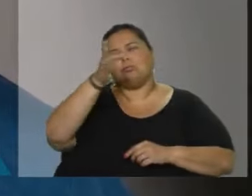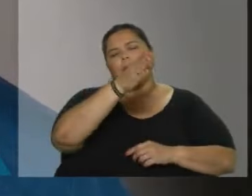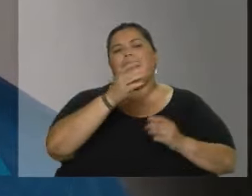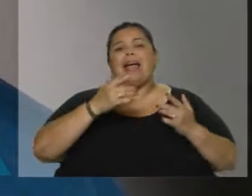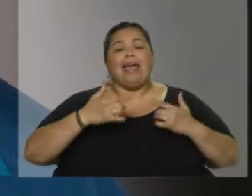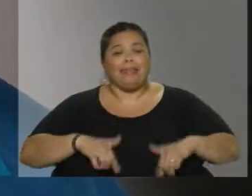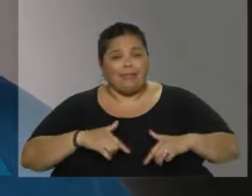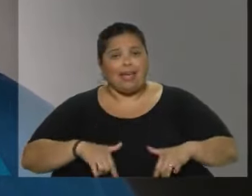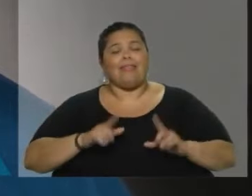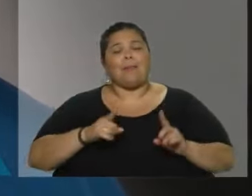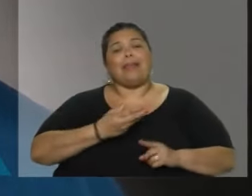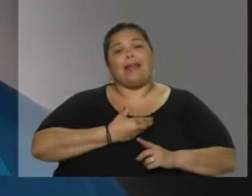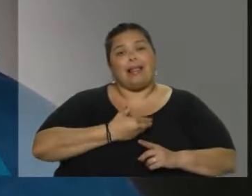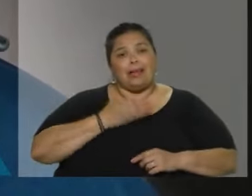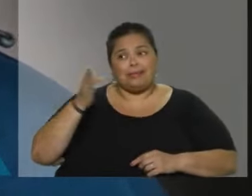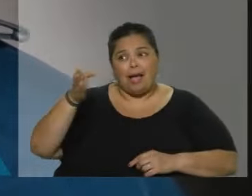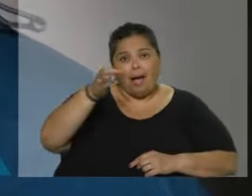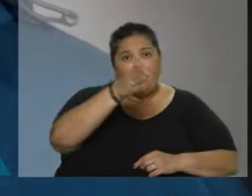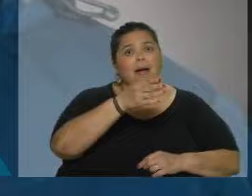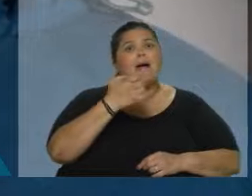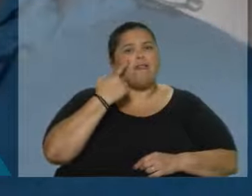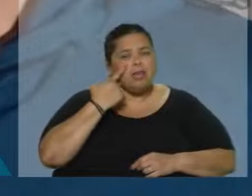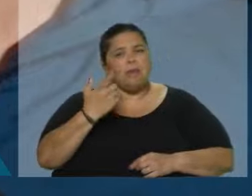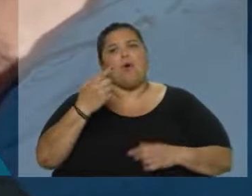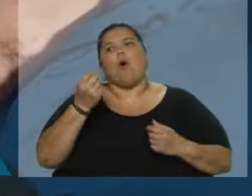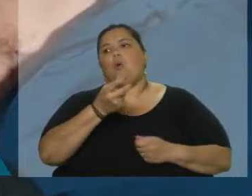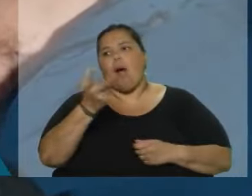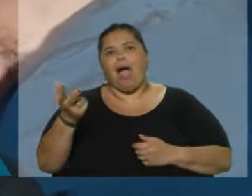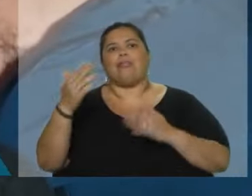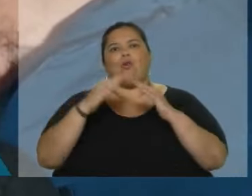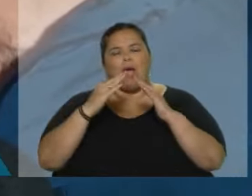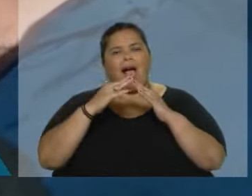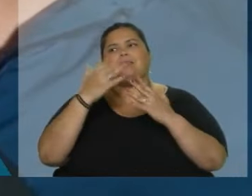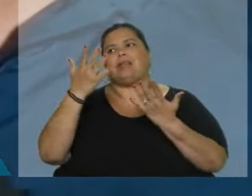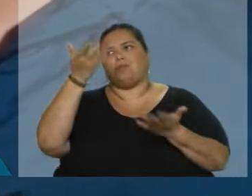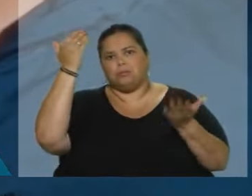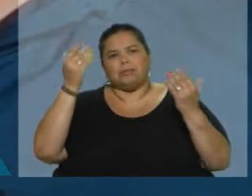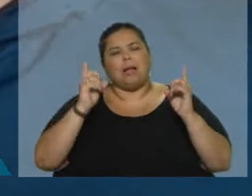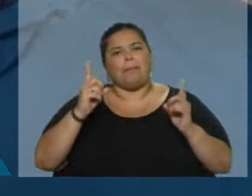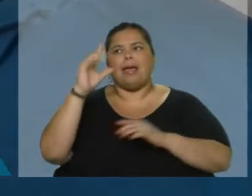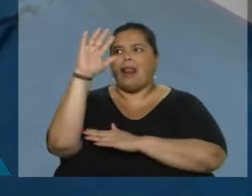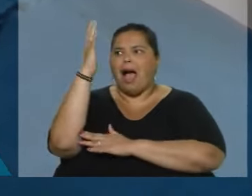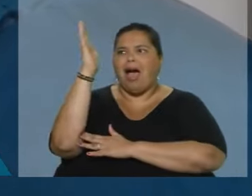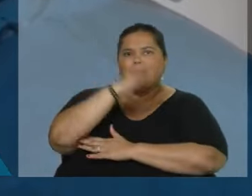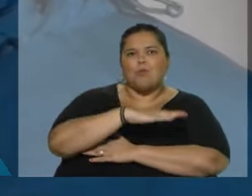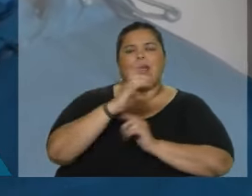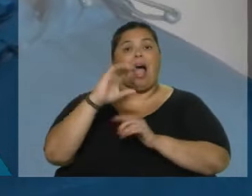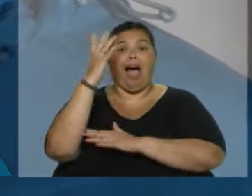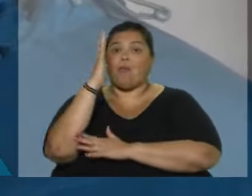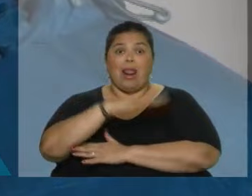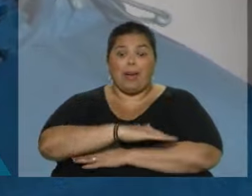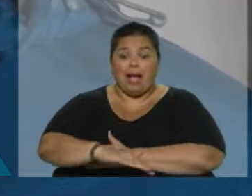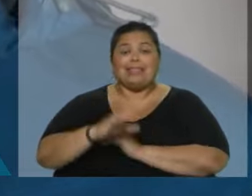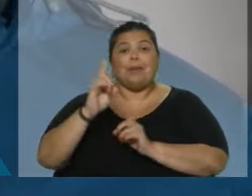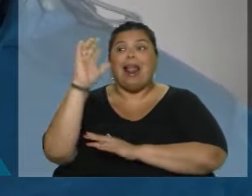13 denuncias de voladura de techo, movimientos, árboles caídos sobre la casa, también muchos